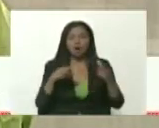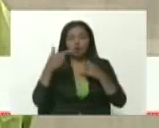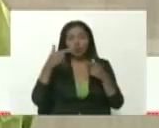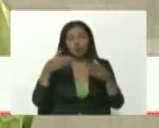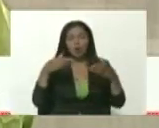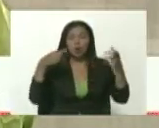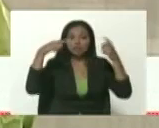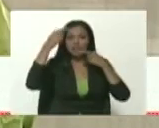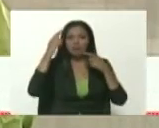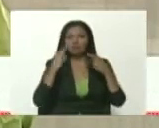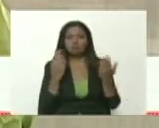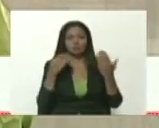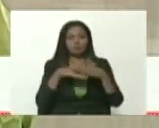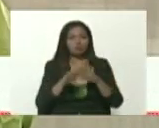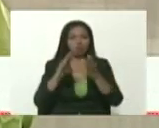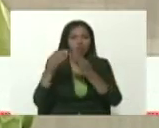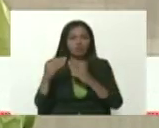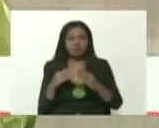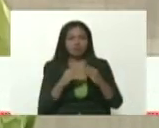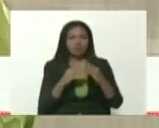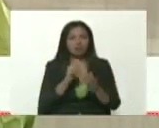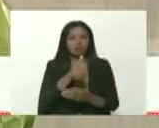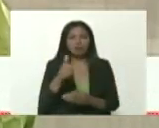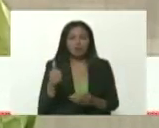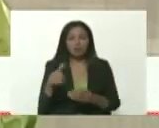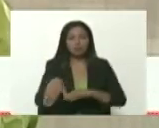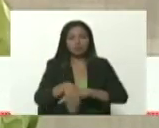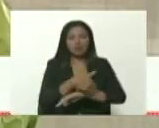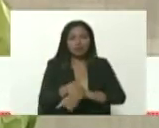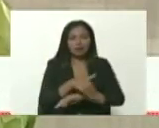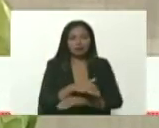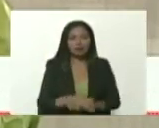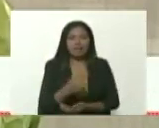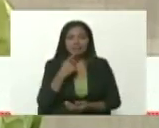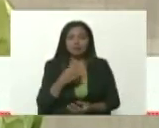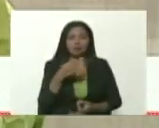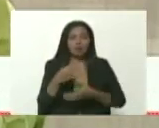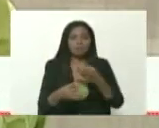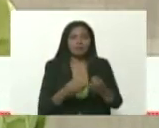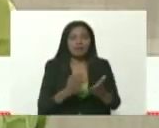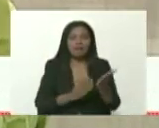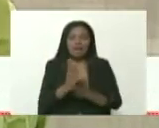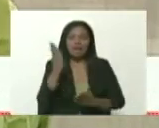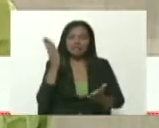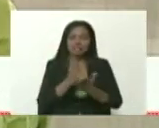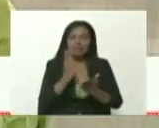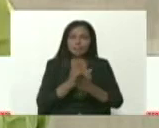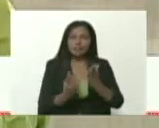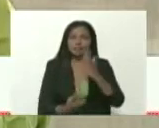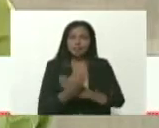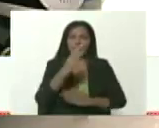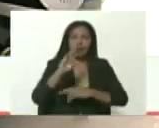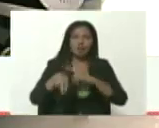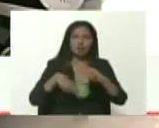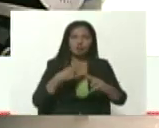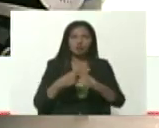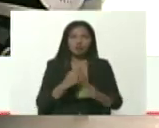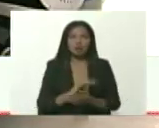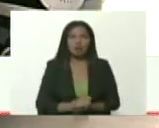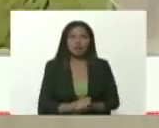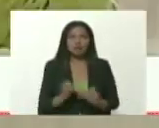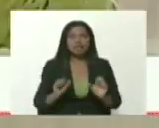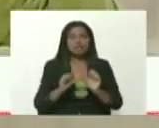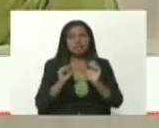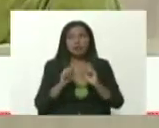de todas las comunidades y de todas las calles. Y les digo, leales siempre,